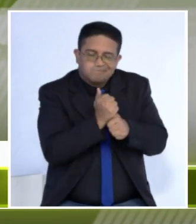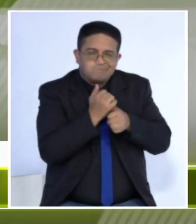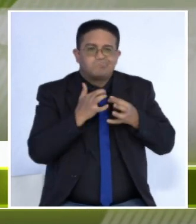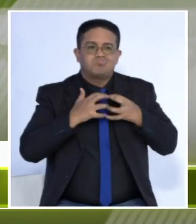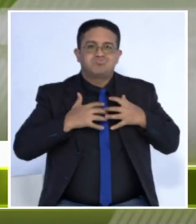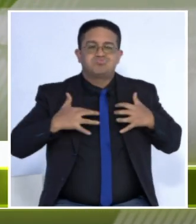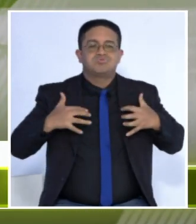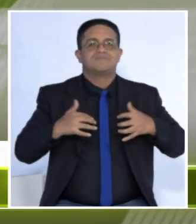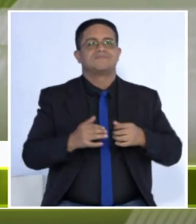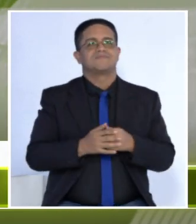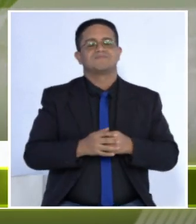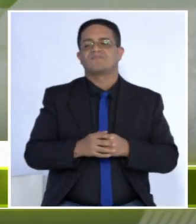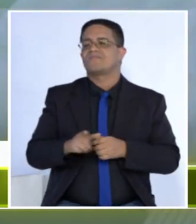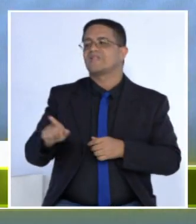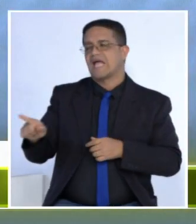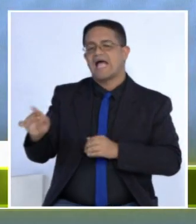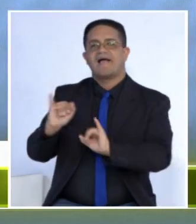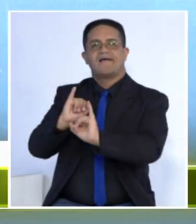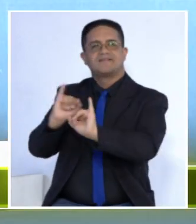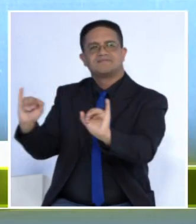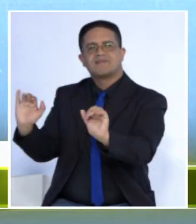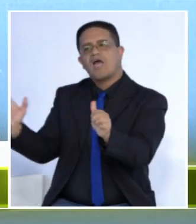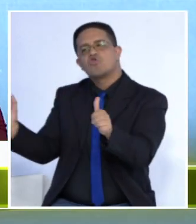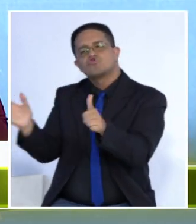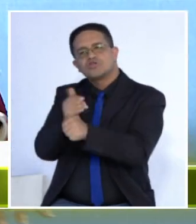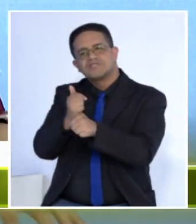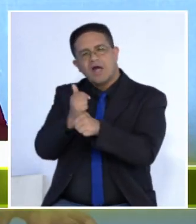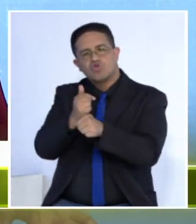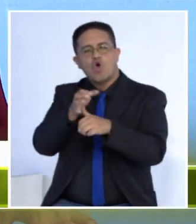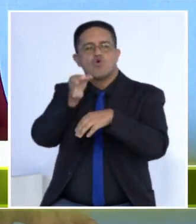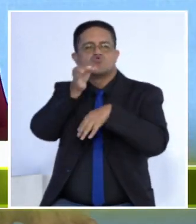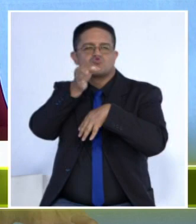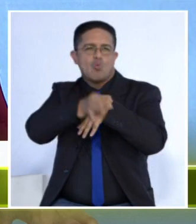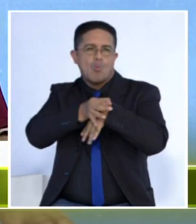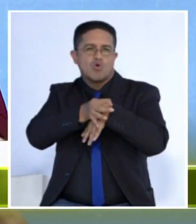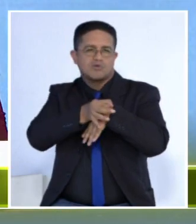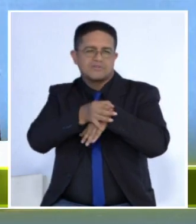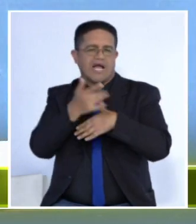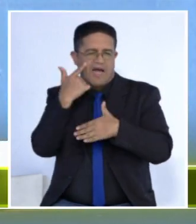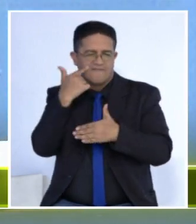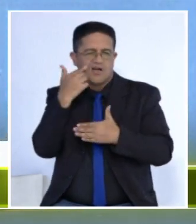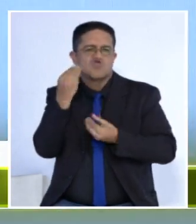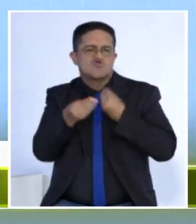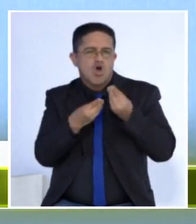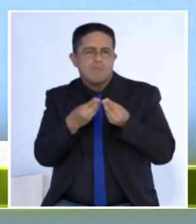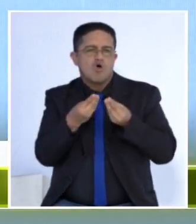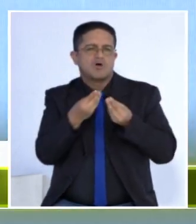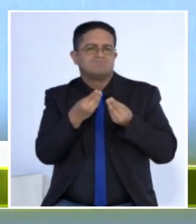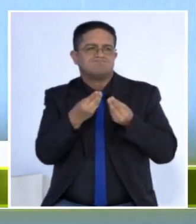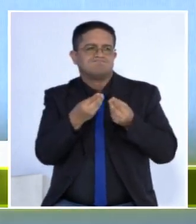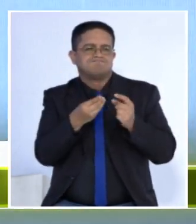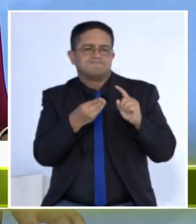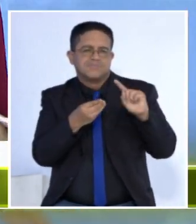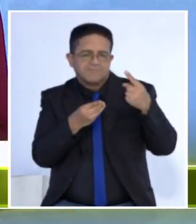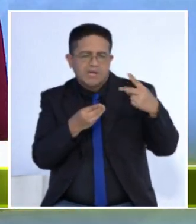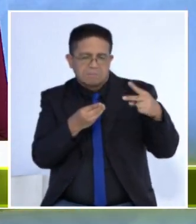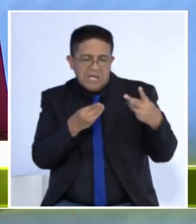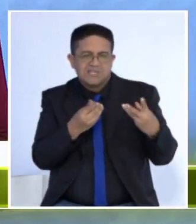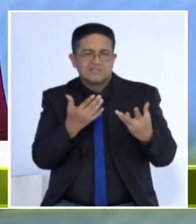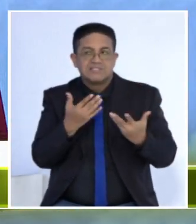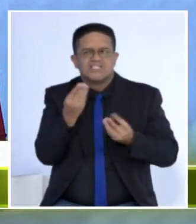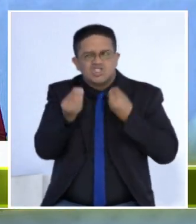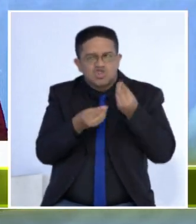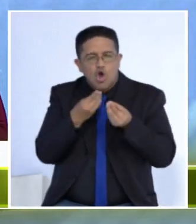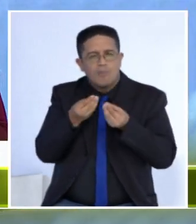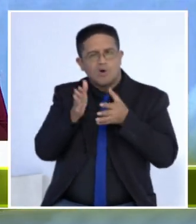capta. Una vez detectado este tumor, vamos a hablar de las etapas o estadios. Y además, la sobrevida y tratamiento de